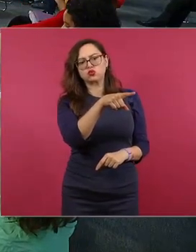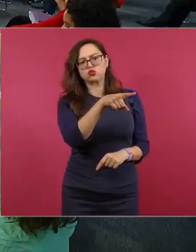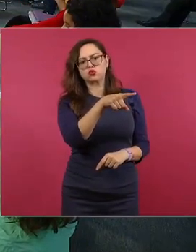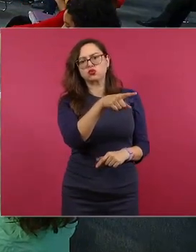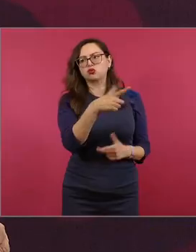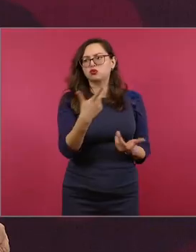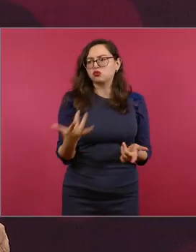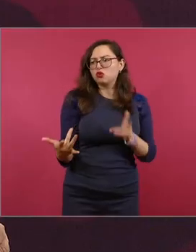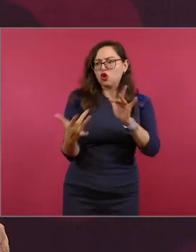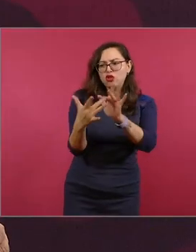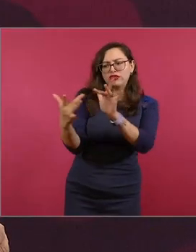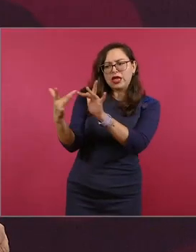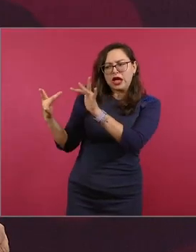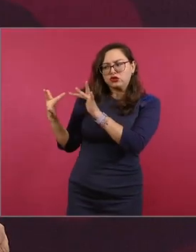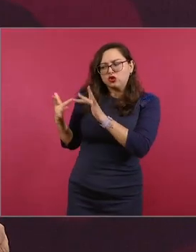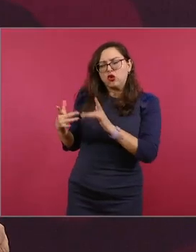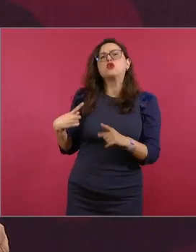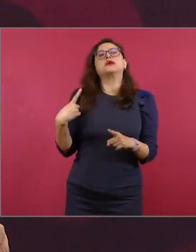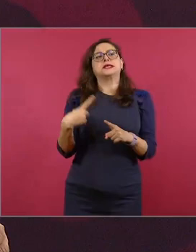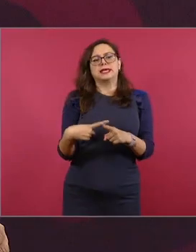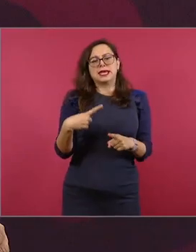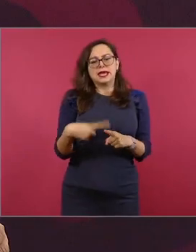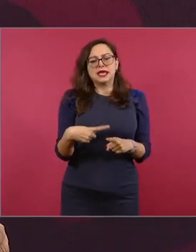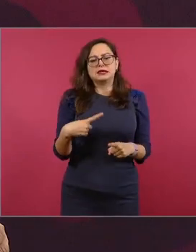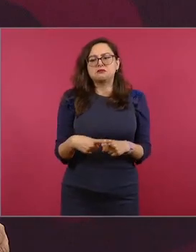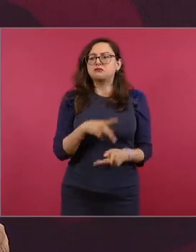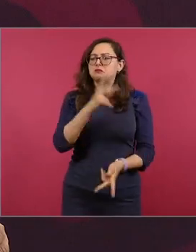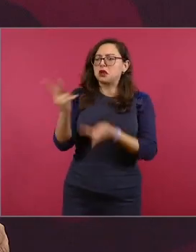¿a quién consultaste?